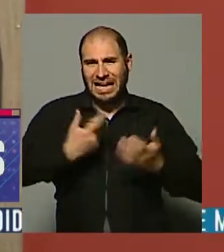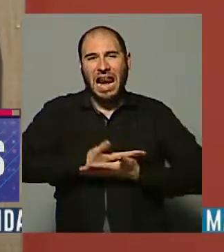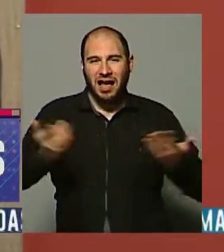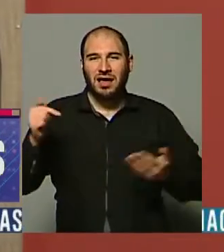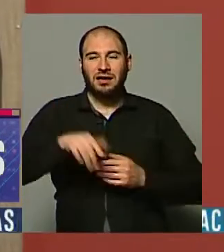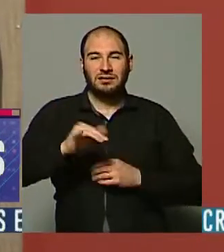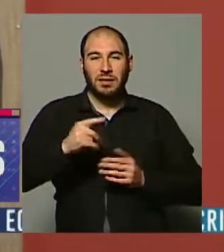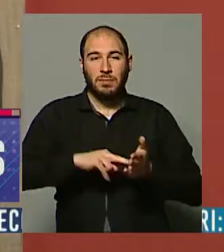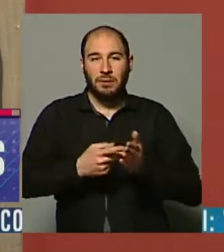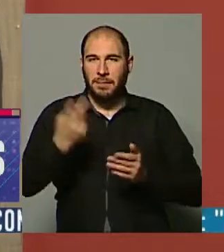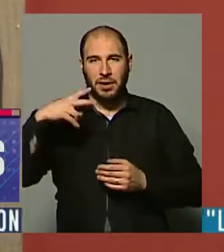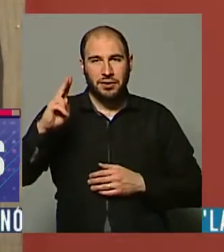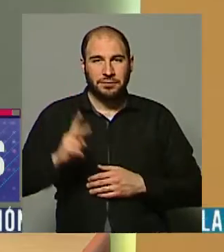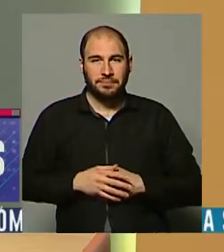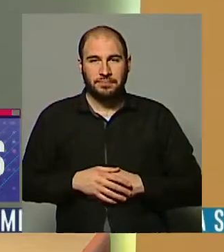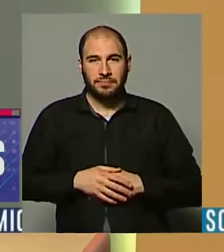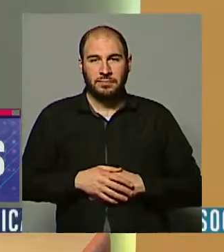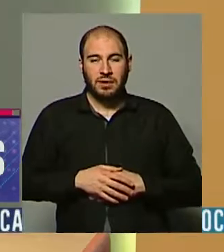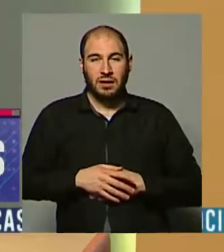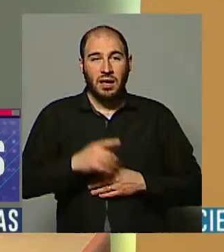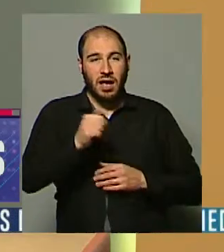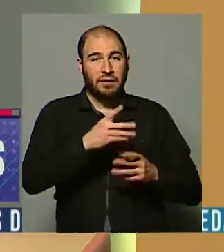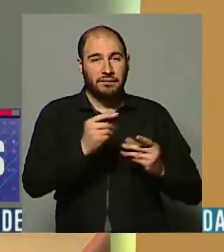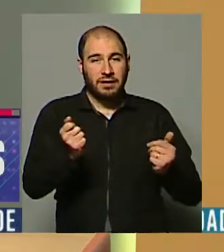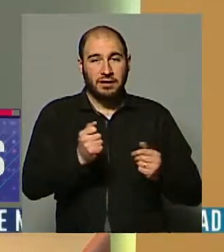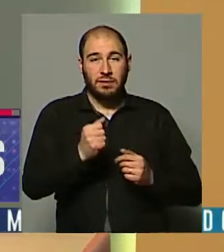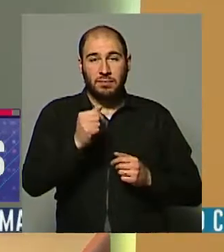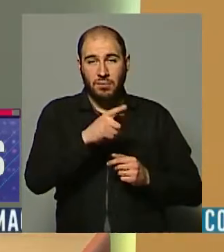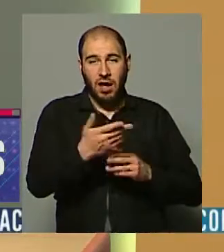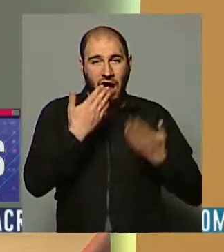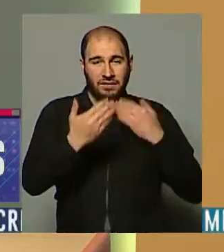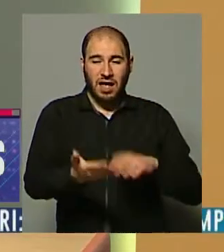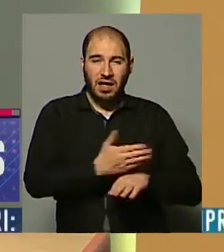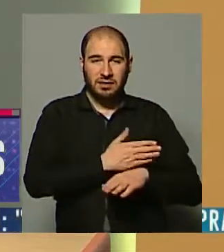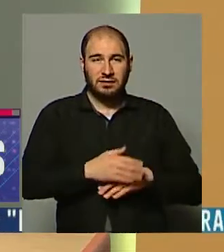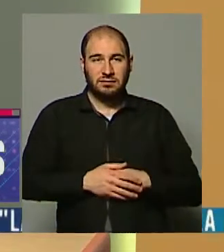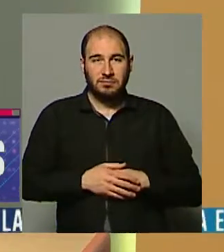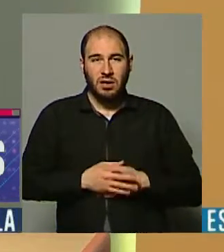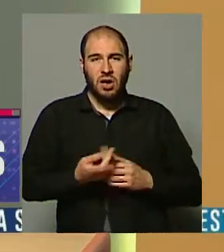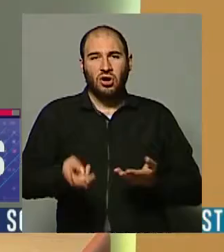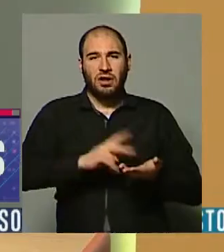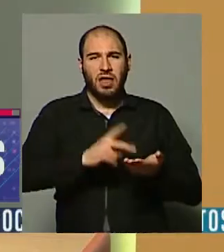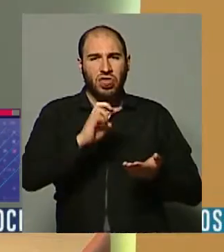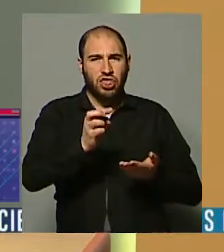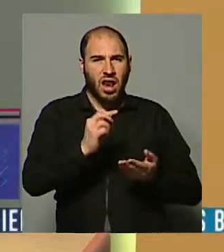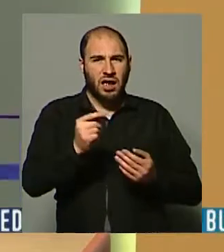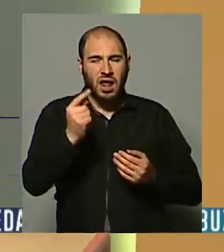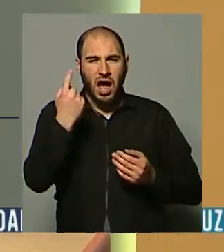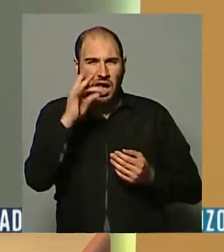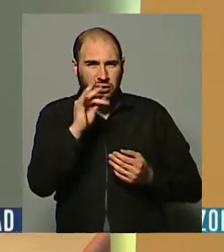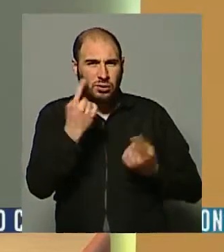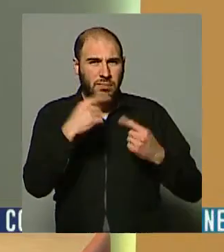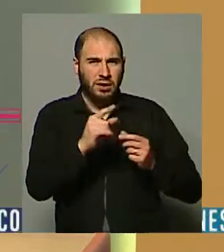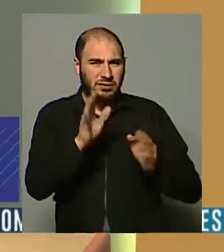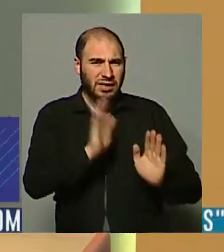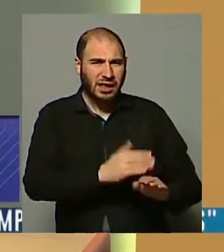sí seguramente el problema va a ser mucho más grave. Y para ir finalizando, recién lo hablaba en la redacción, vuelve el dólar blue, pero también nunca se